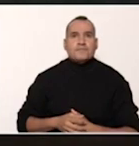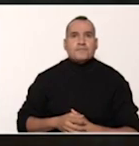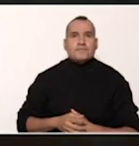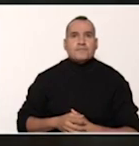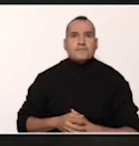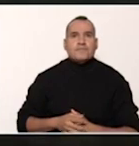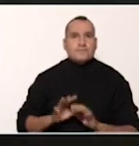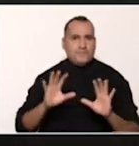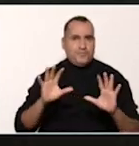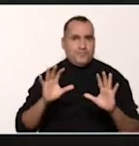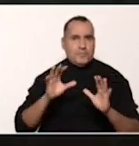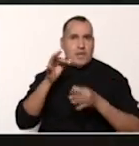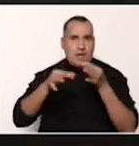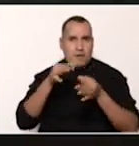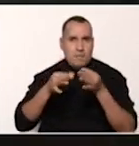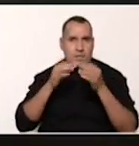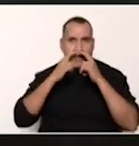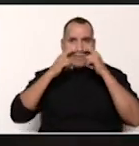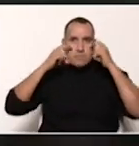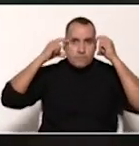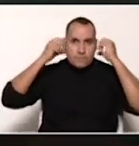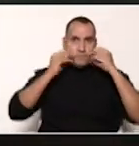me voy a retirar el tapaboca.